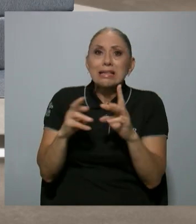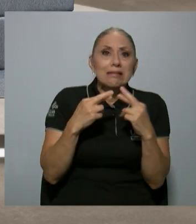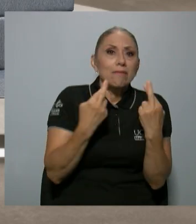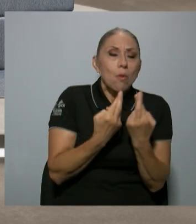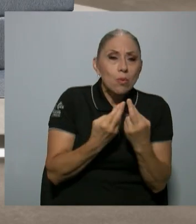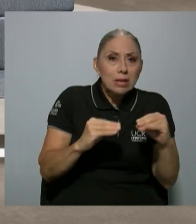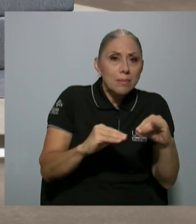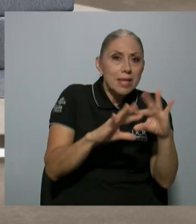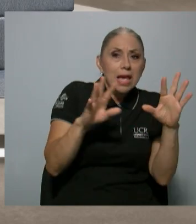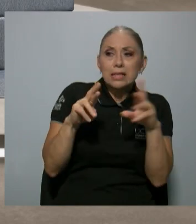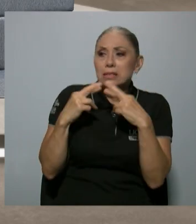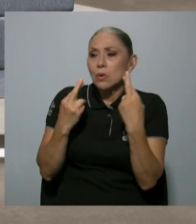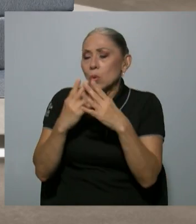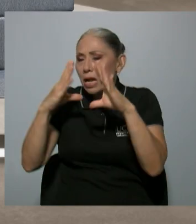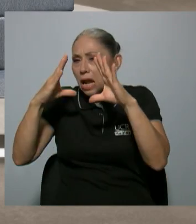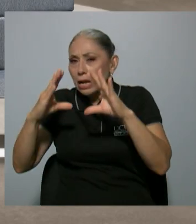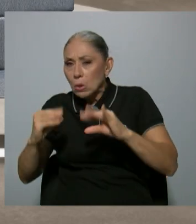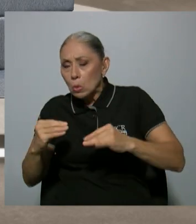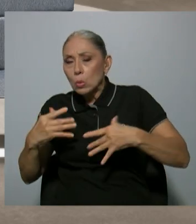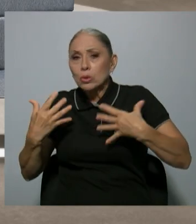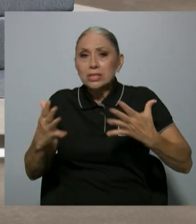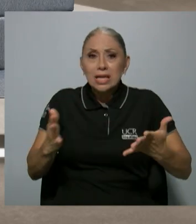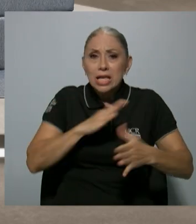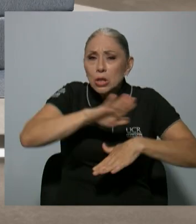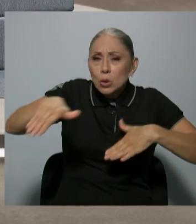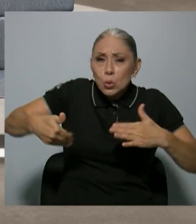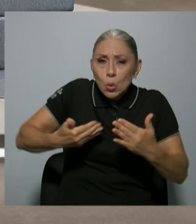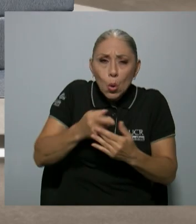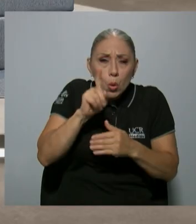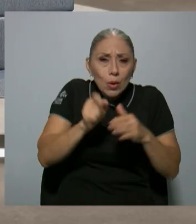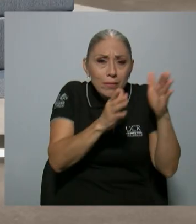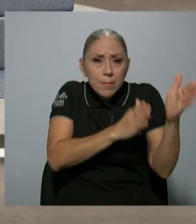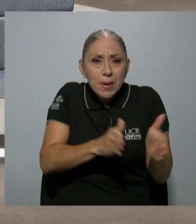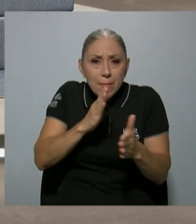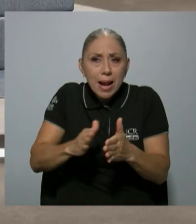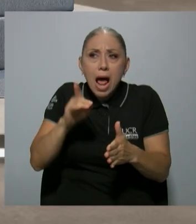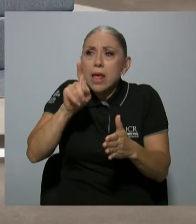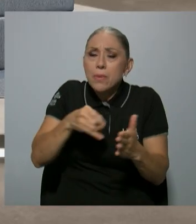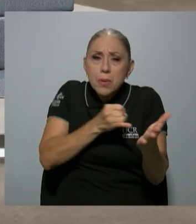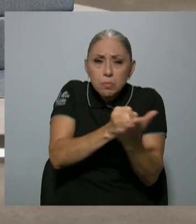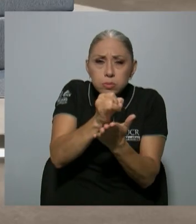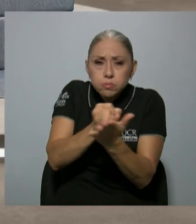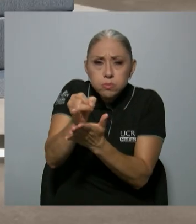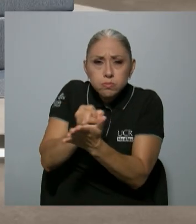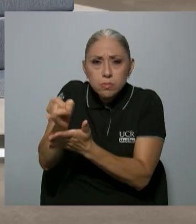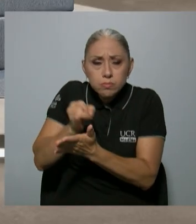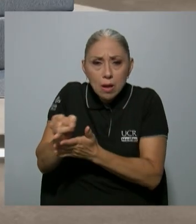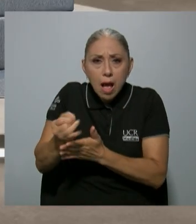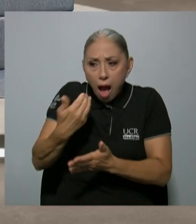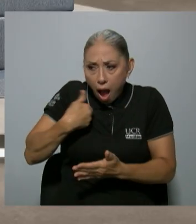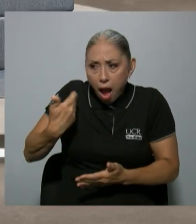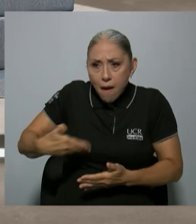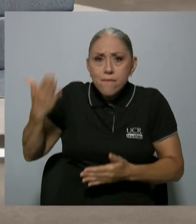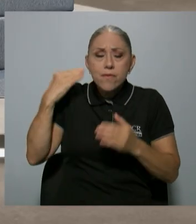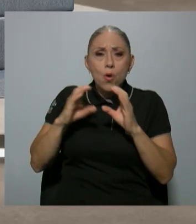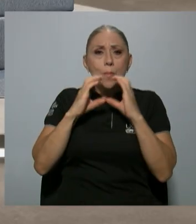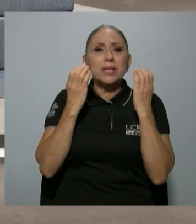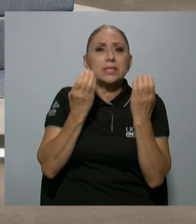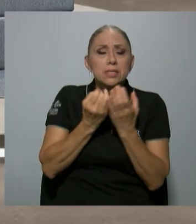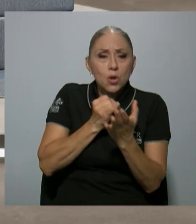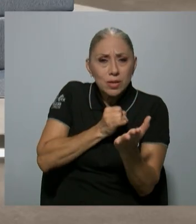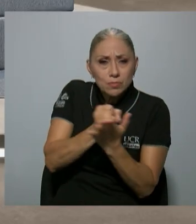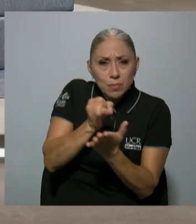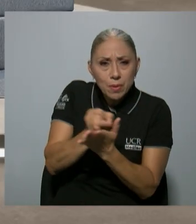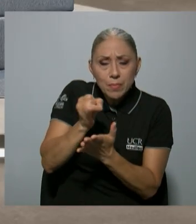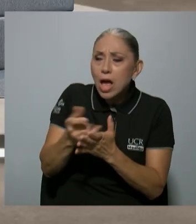además todo lo que tienen que preparar para esas comisiones, investigar. Hubo comisiones investigadoras. Sigrid, quisiera